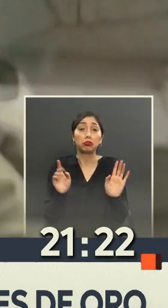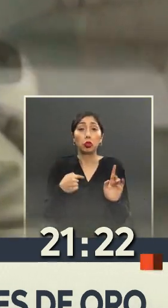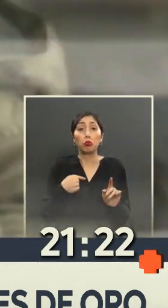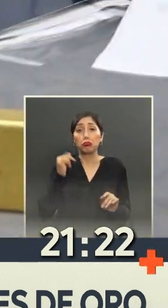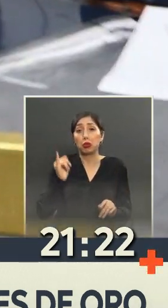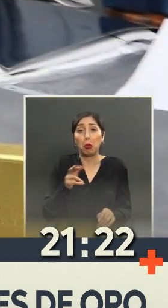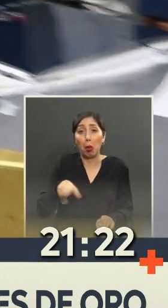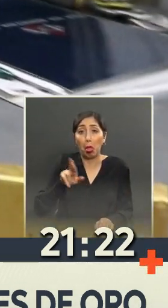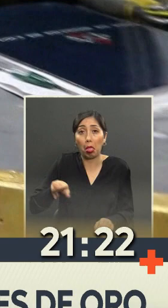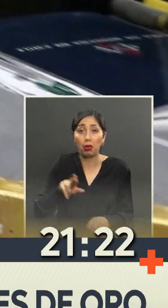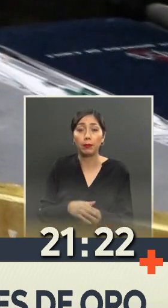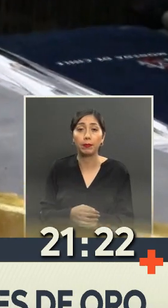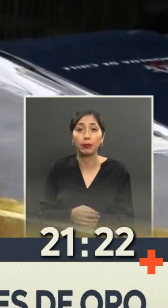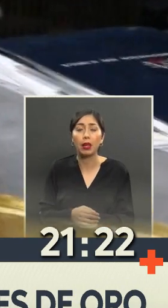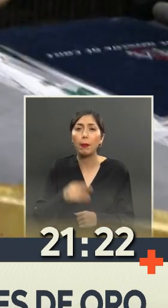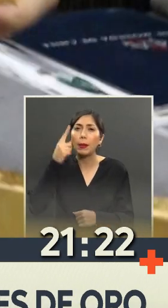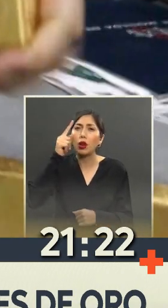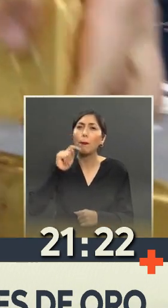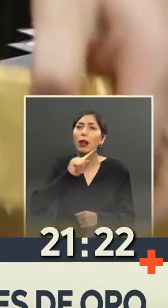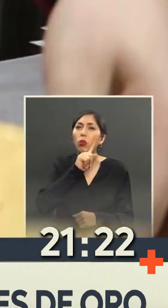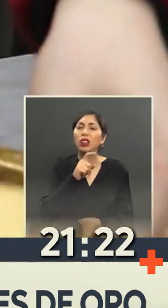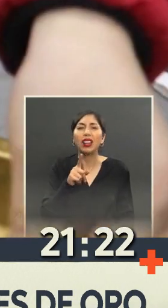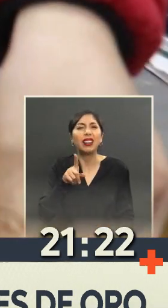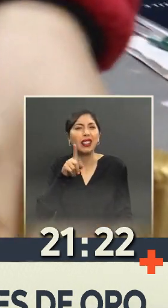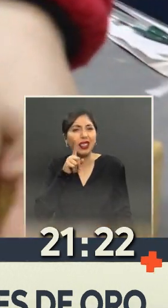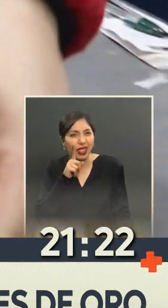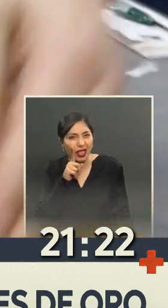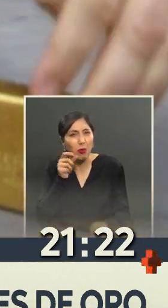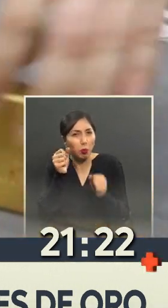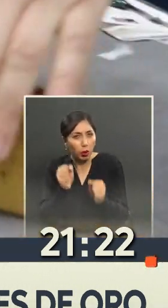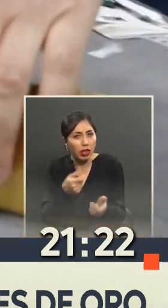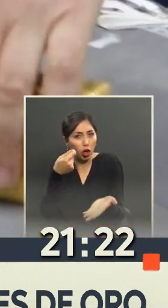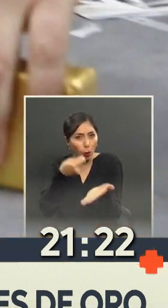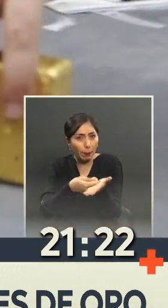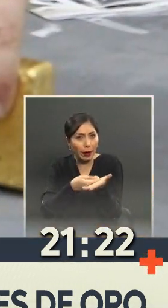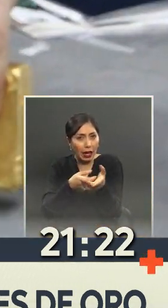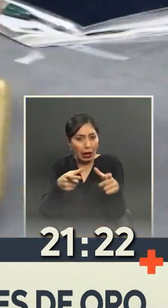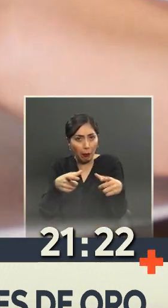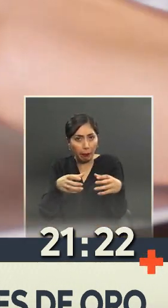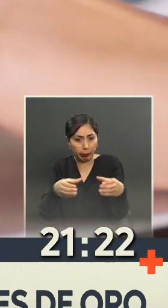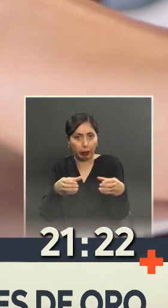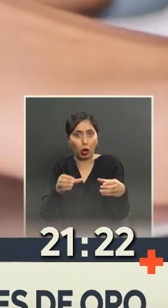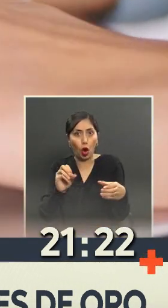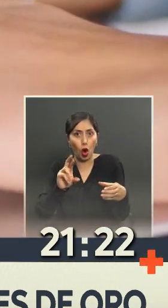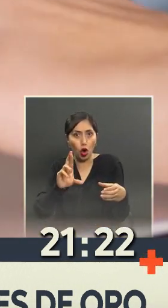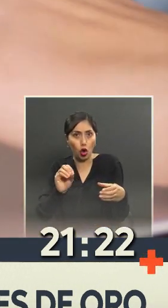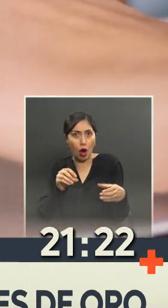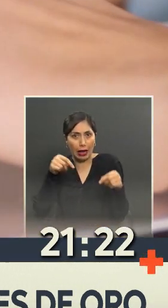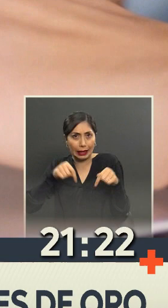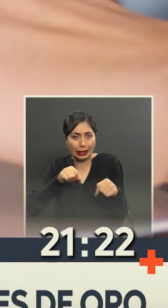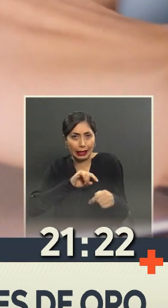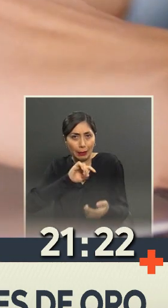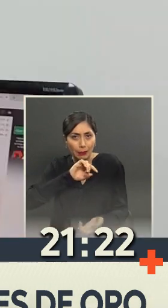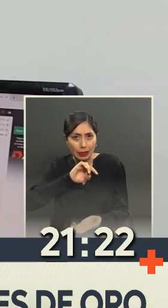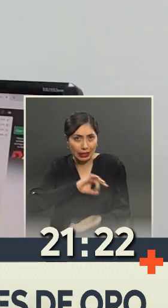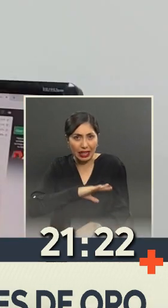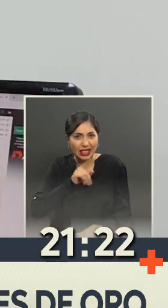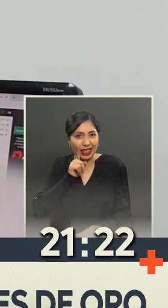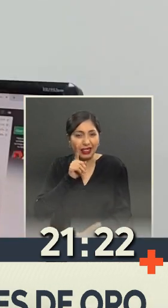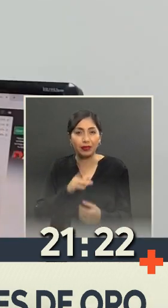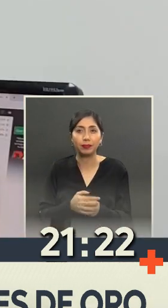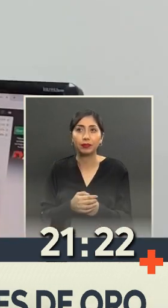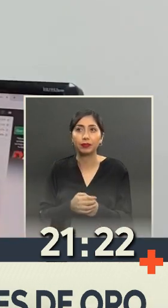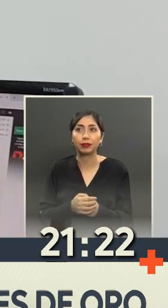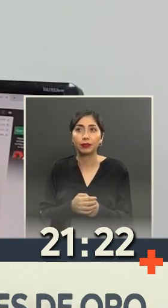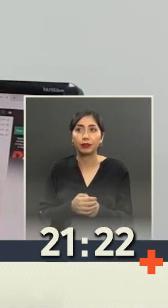pero la pregunta es quién o quiénes pueden adquirir un lingote de oro en nuestro país vivimos con ellos efectivamente